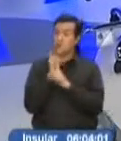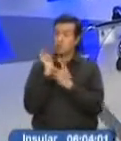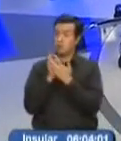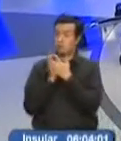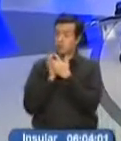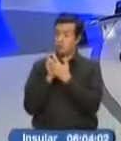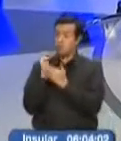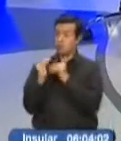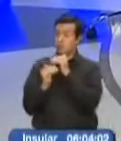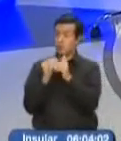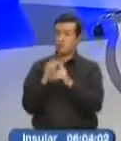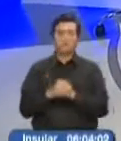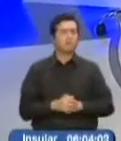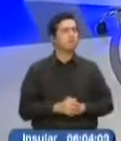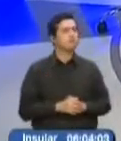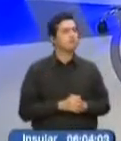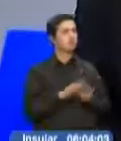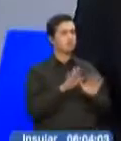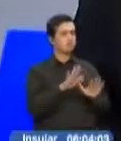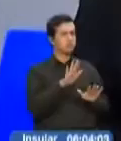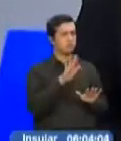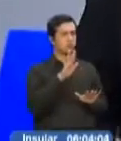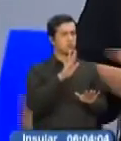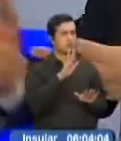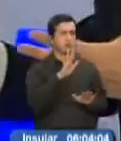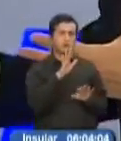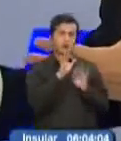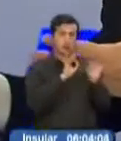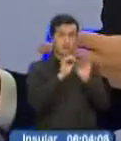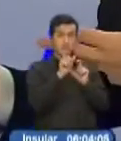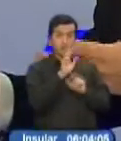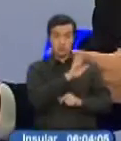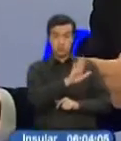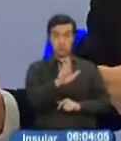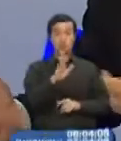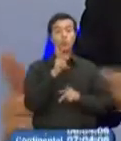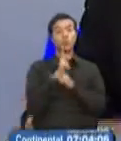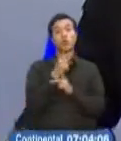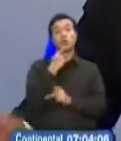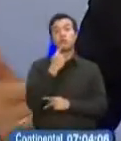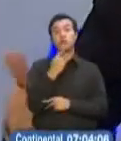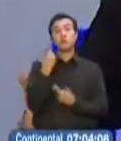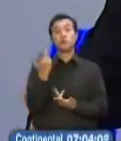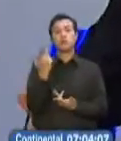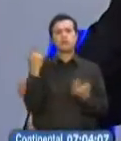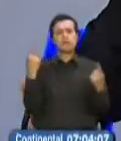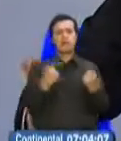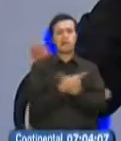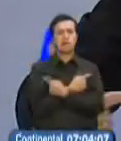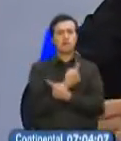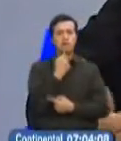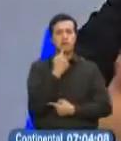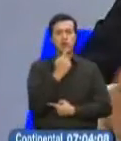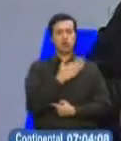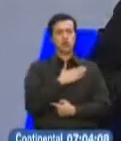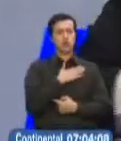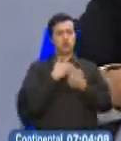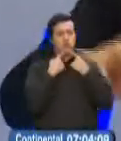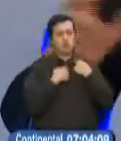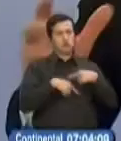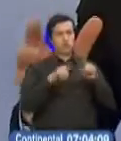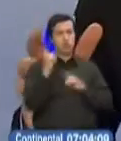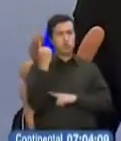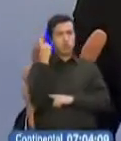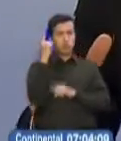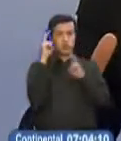en estos procesos. Te paro ahí para poder aclarar ante la ciudadanía, porque cuidado, dice, qué contradicciones. Cuando yo estoy diciendo no solo tenemos